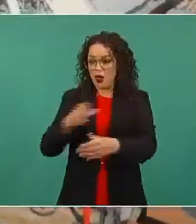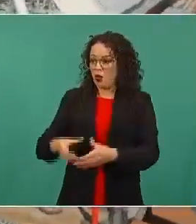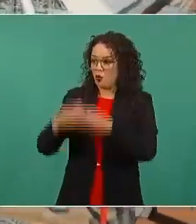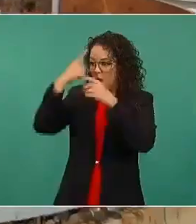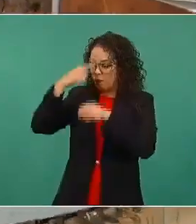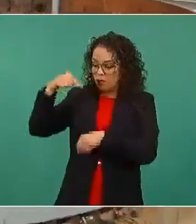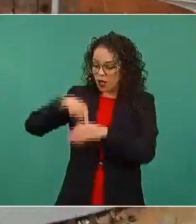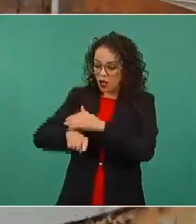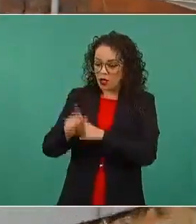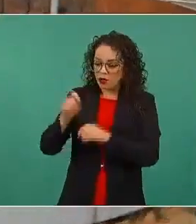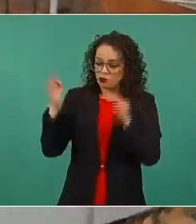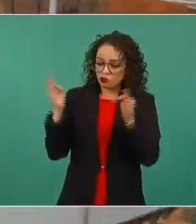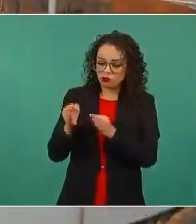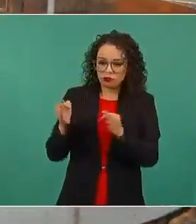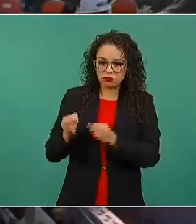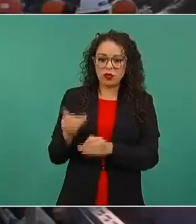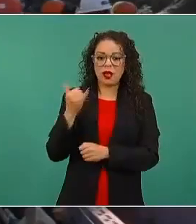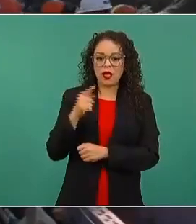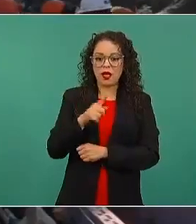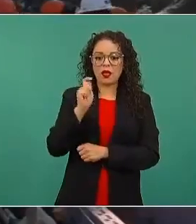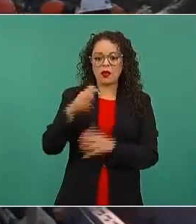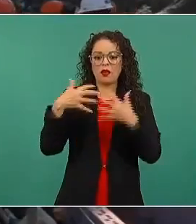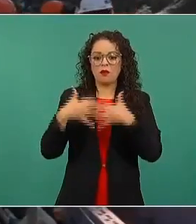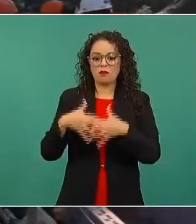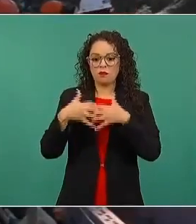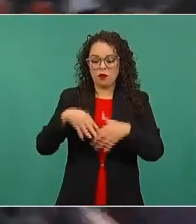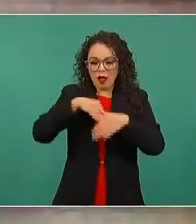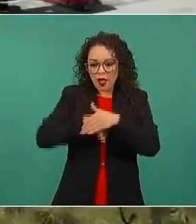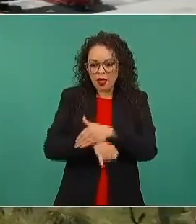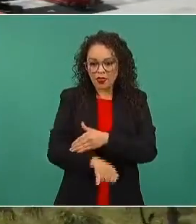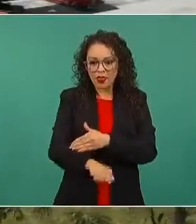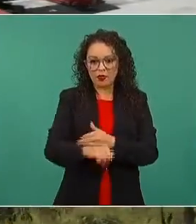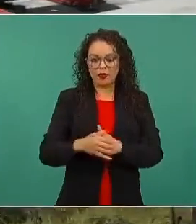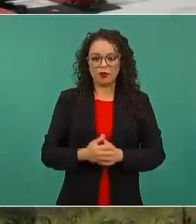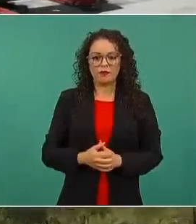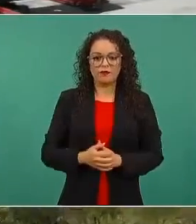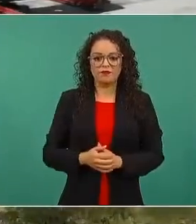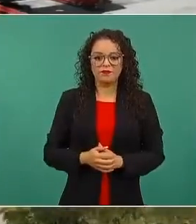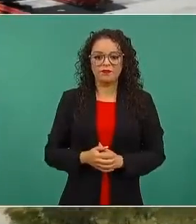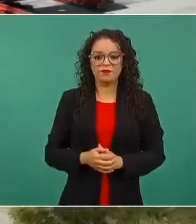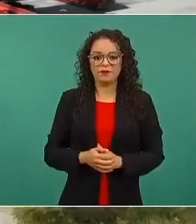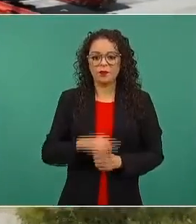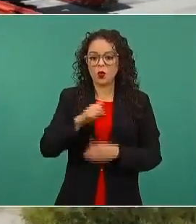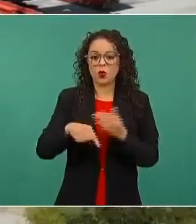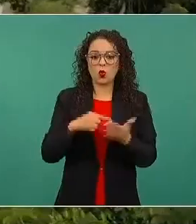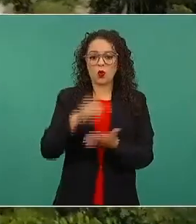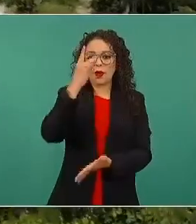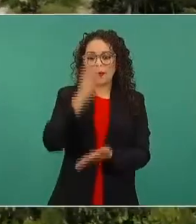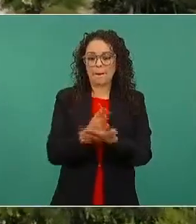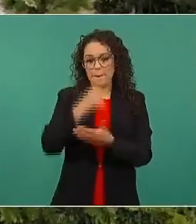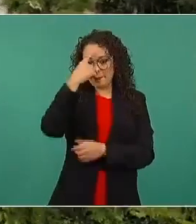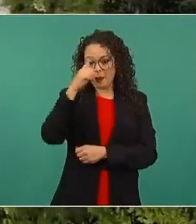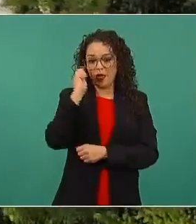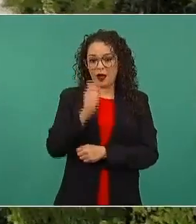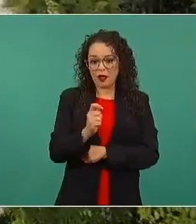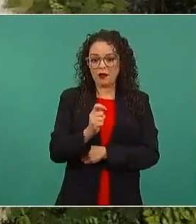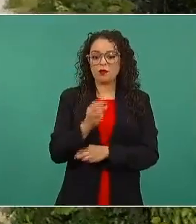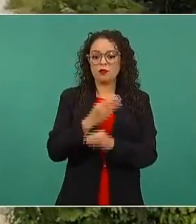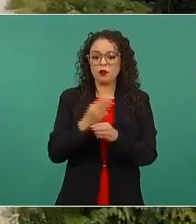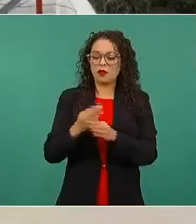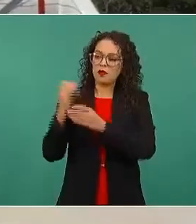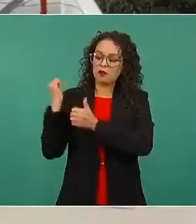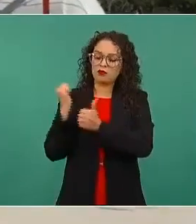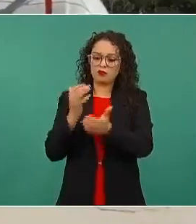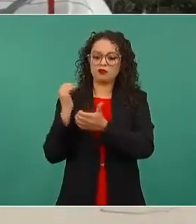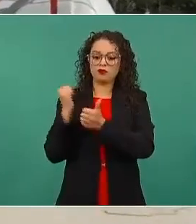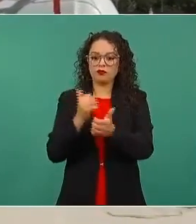enfriamiento, así como en tanques del área de proceso y sistemas enterrados. Se preparó una zona exclusiva para la recepción de equipos en el área perimetral